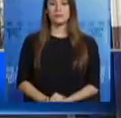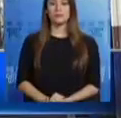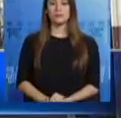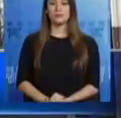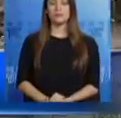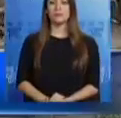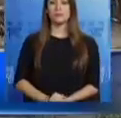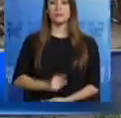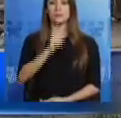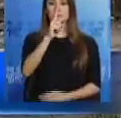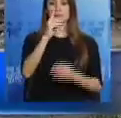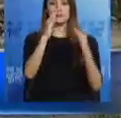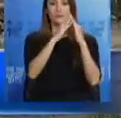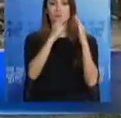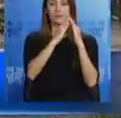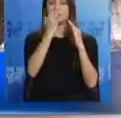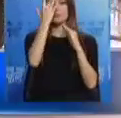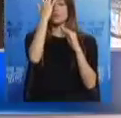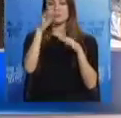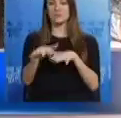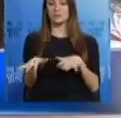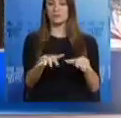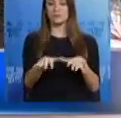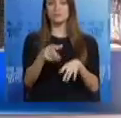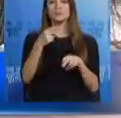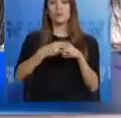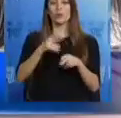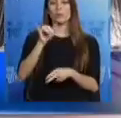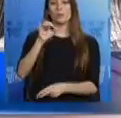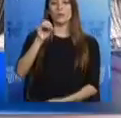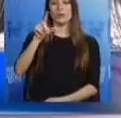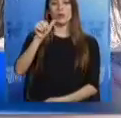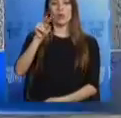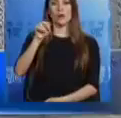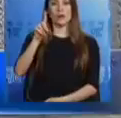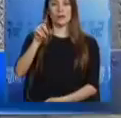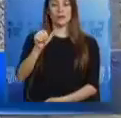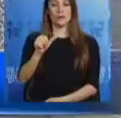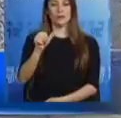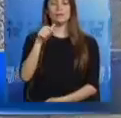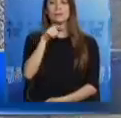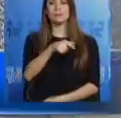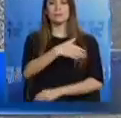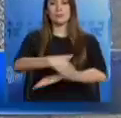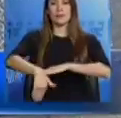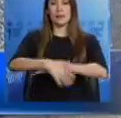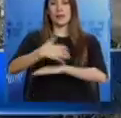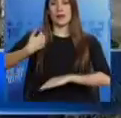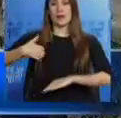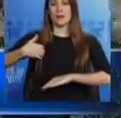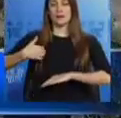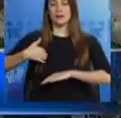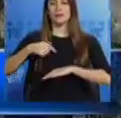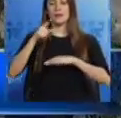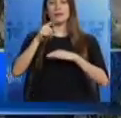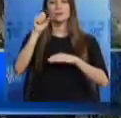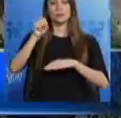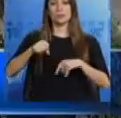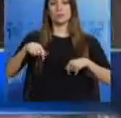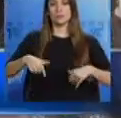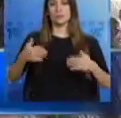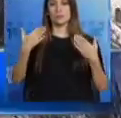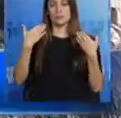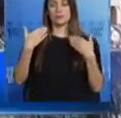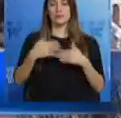Una de las casas afectadas luego del sismo es la de Yolanda Peso y su familia, ubicada entre las calles Argentina y Villavicencio, en el sur de